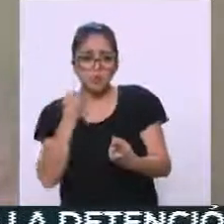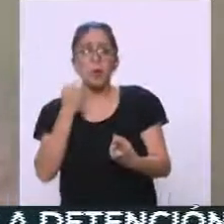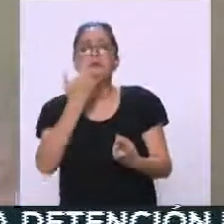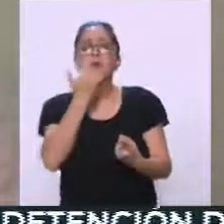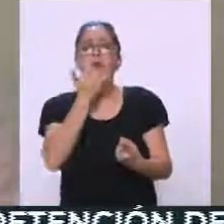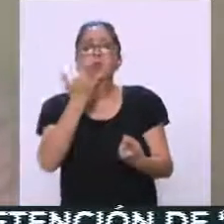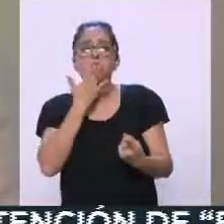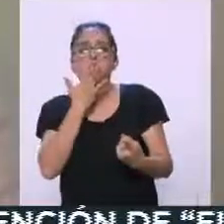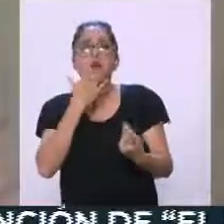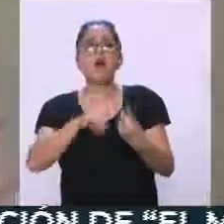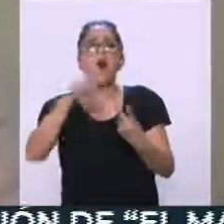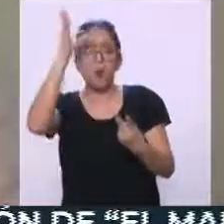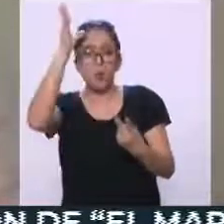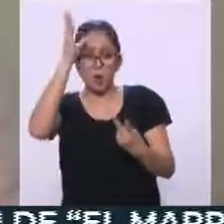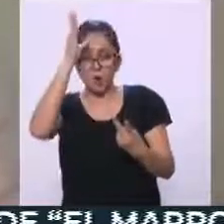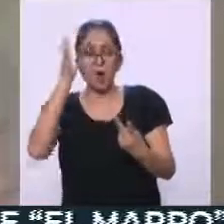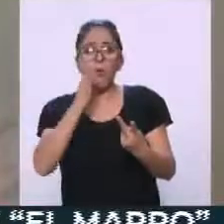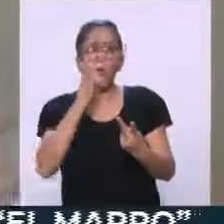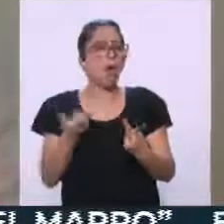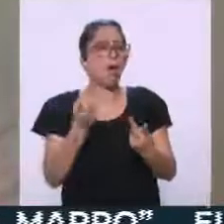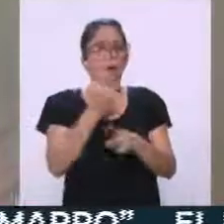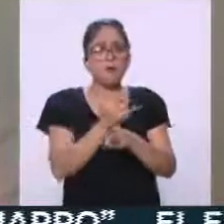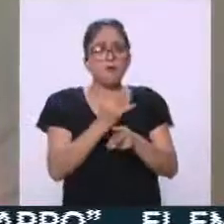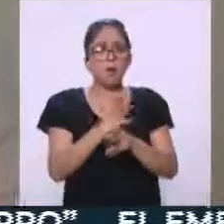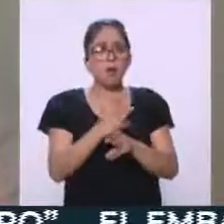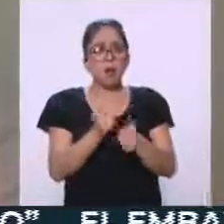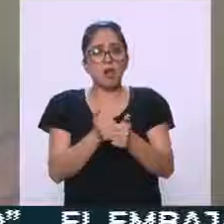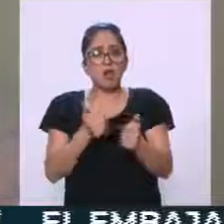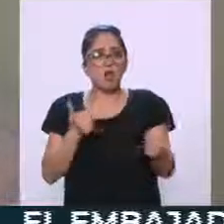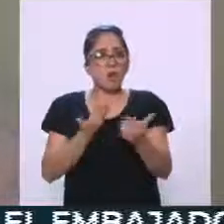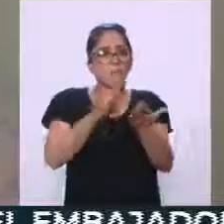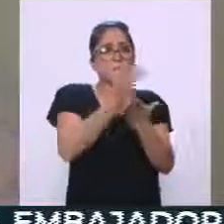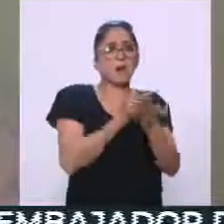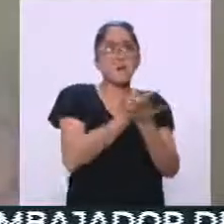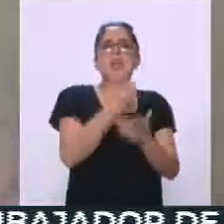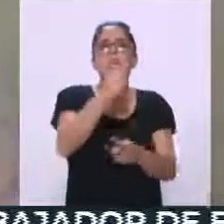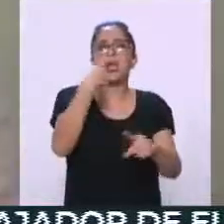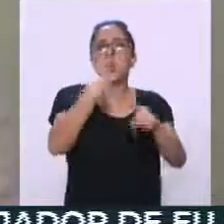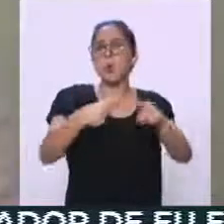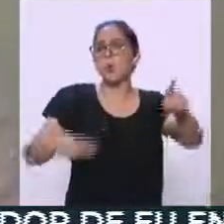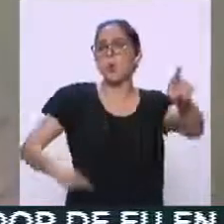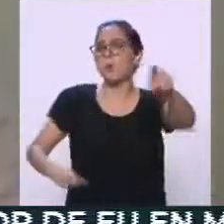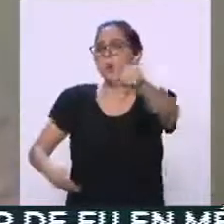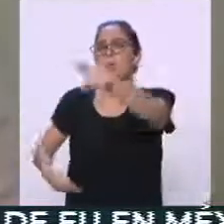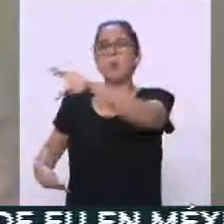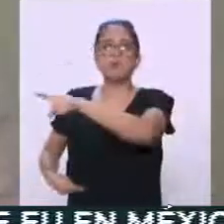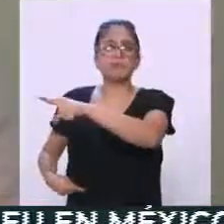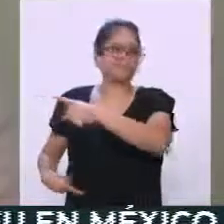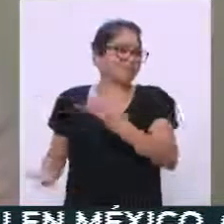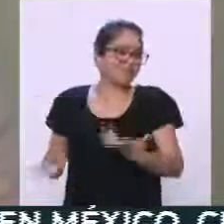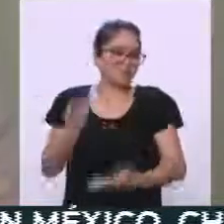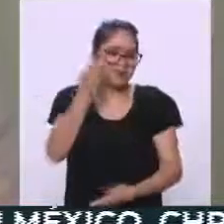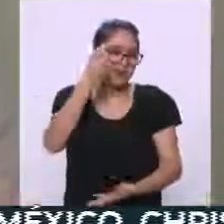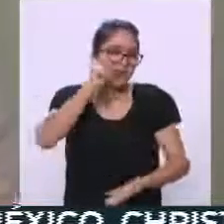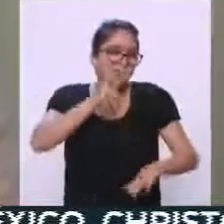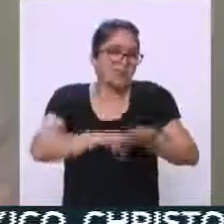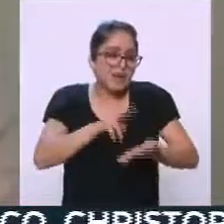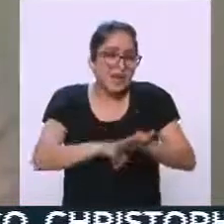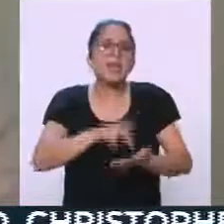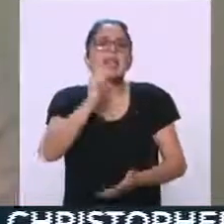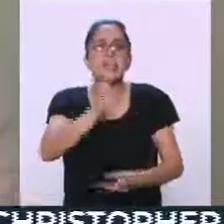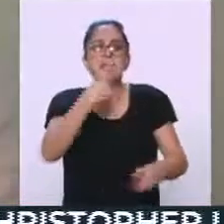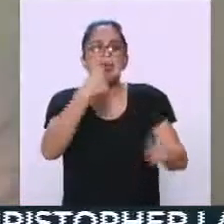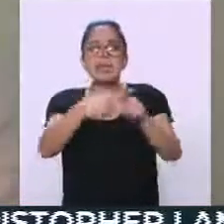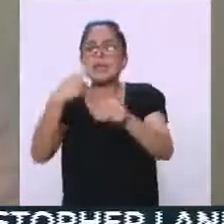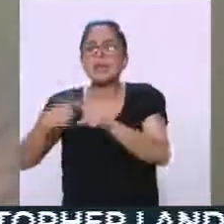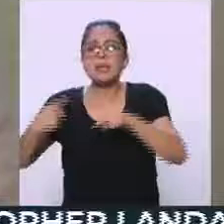rezagados en cómo reportan los datos, y luego lo más fácil es culpar a la federación. Yo creo que a eso nos referimos con